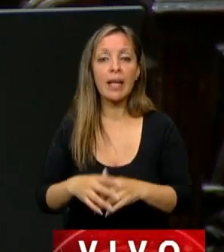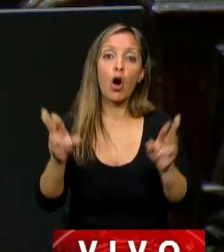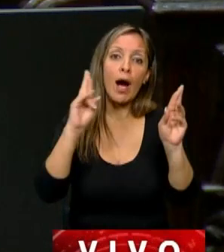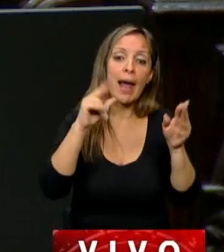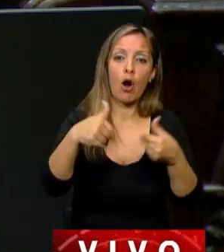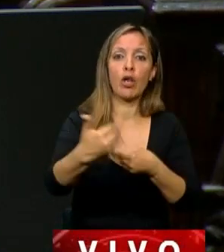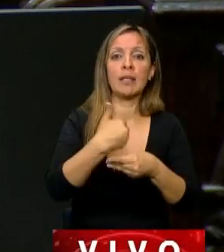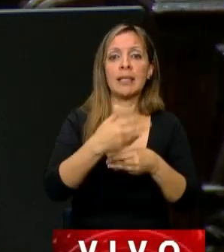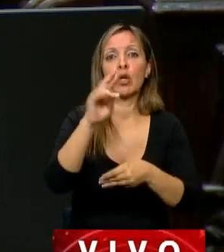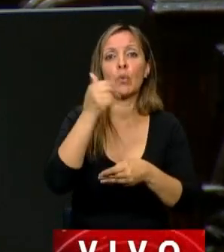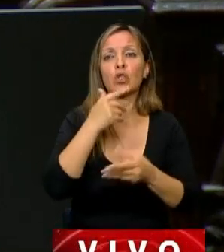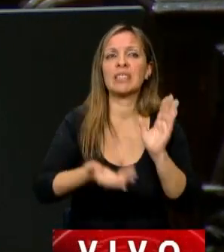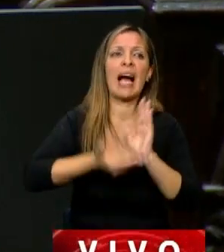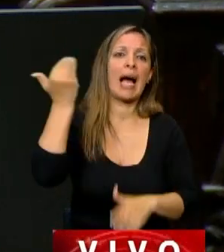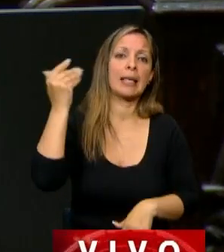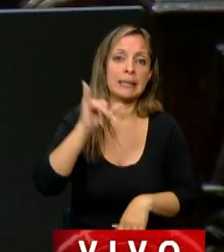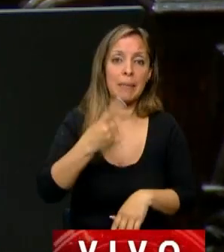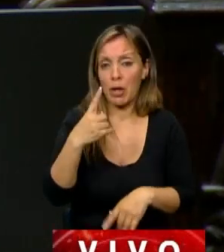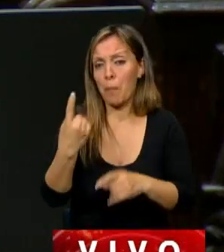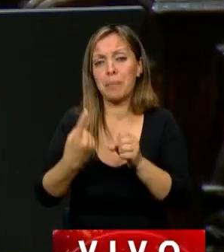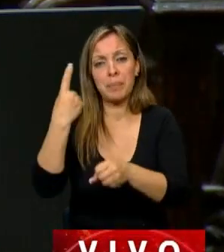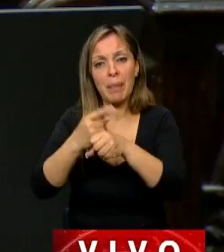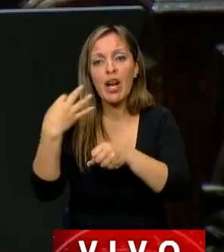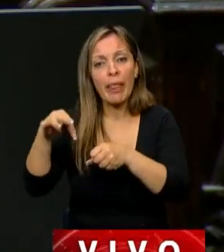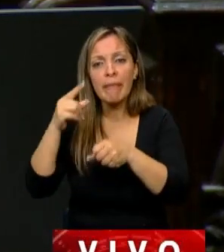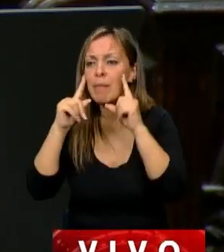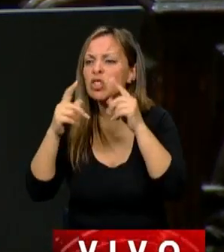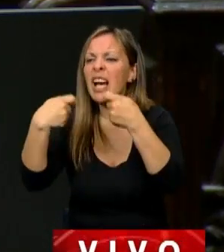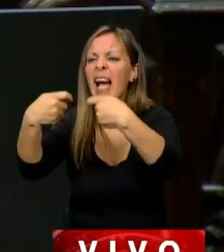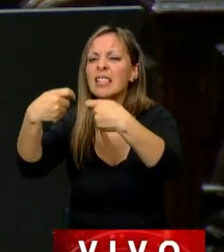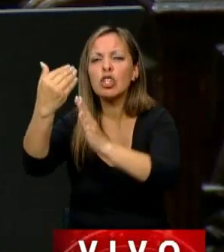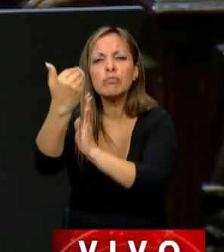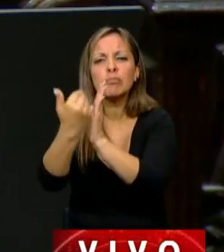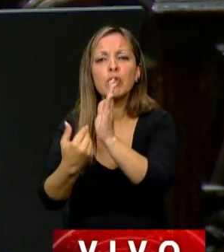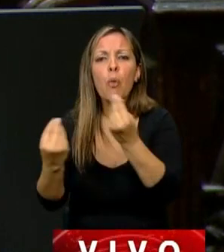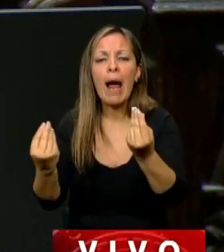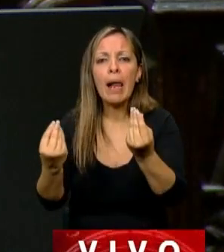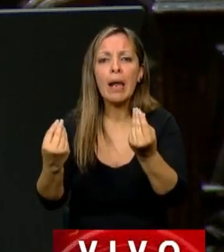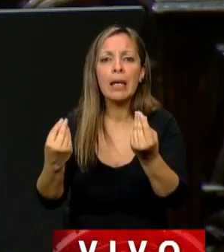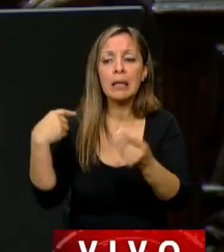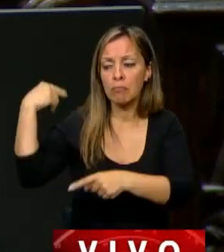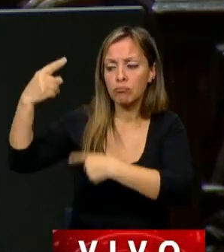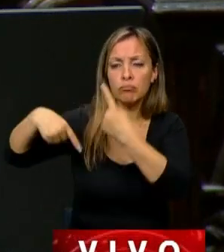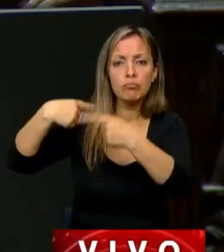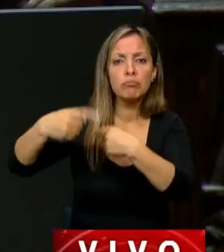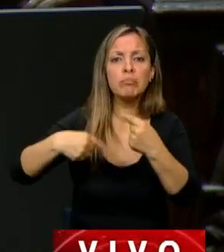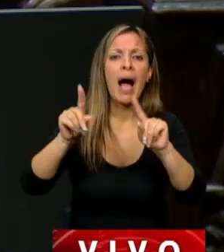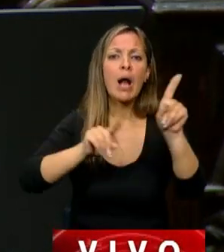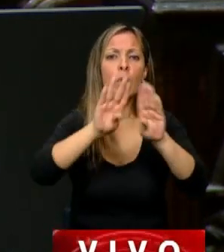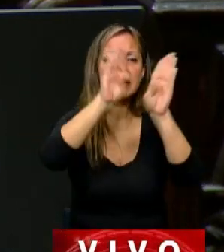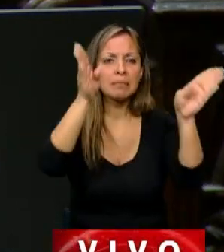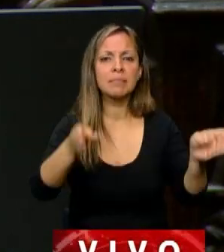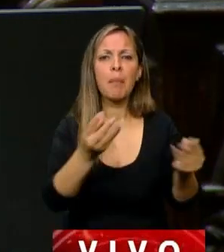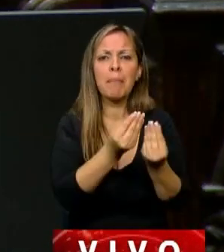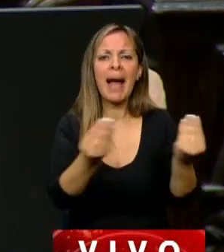del diputado. Obviamente hay que trabajar en que heredamos plantas de personal absolutamente sobredimensionadas, y es